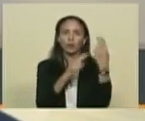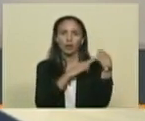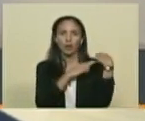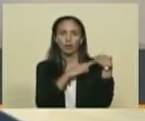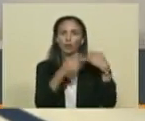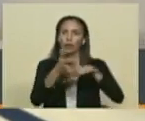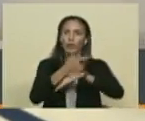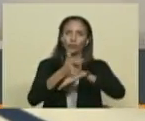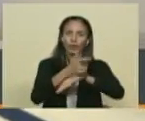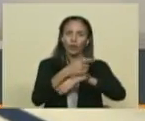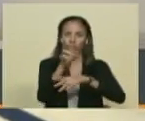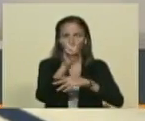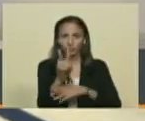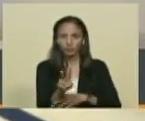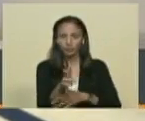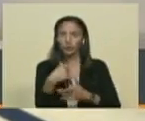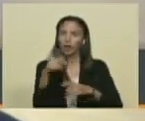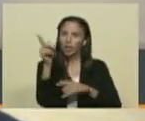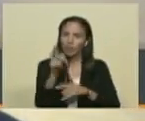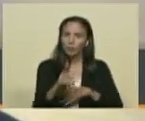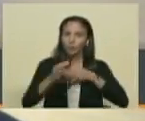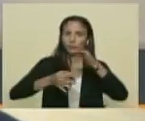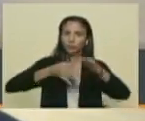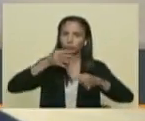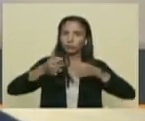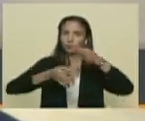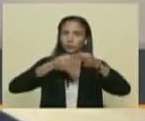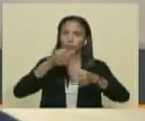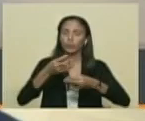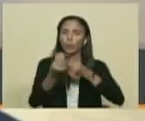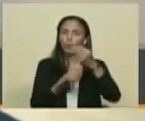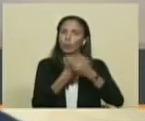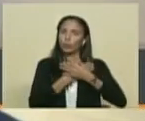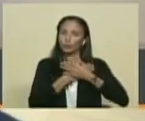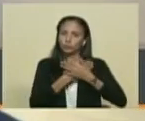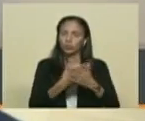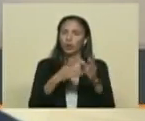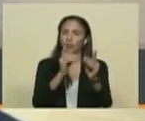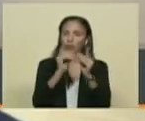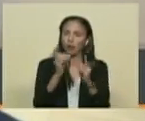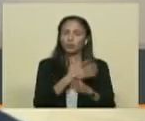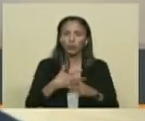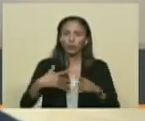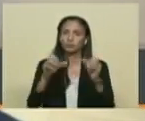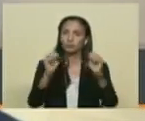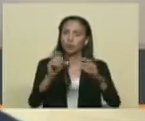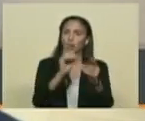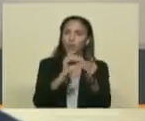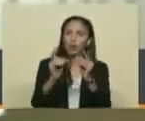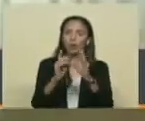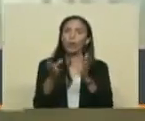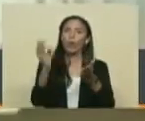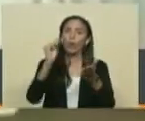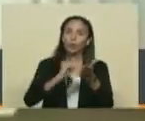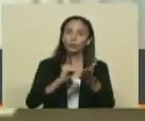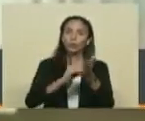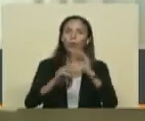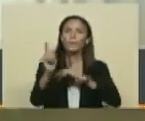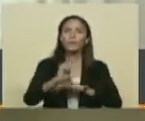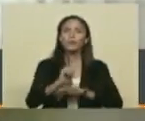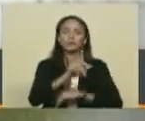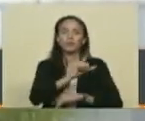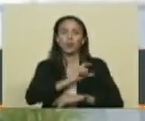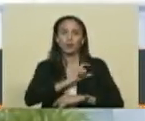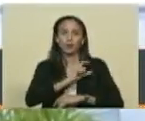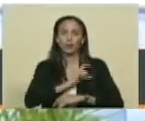del gobierno venezolano, quien también ha ratificado la disposición al diálogo para el próximo mes de enero, cuando se va